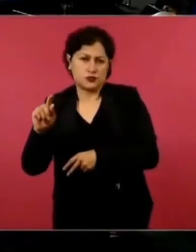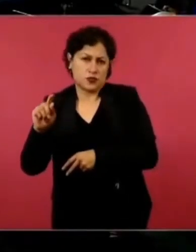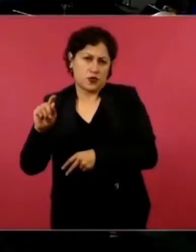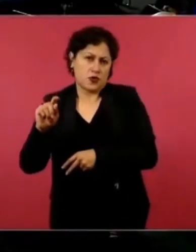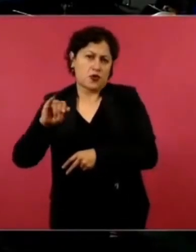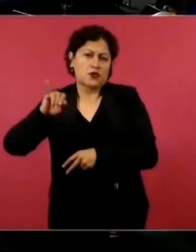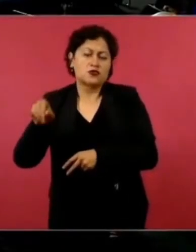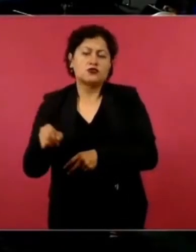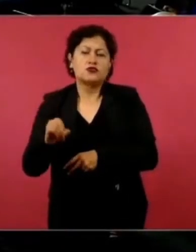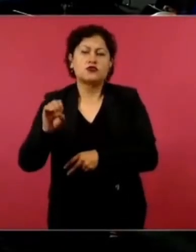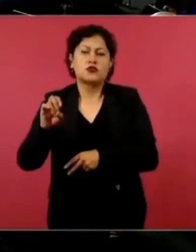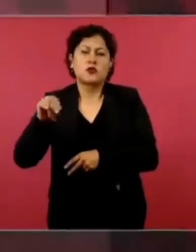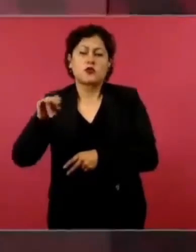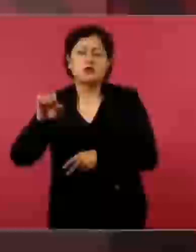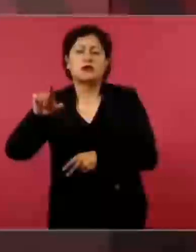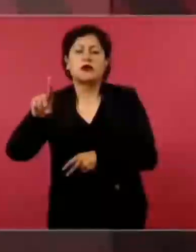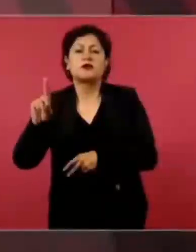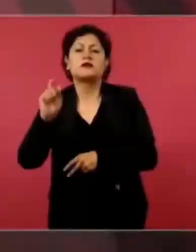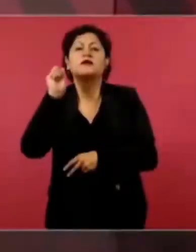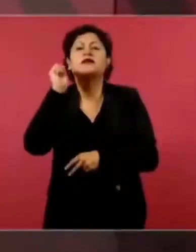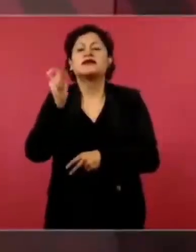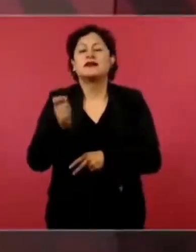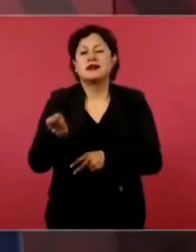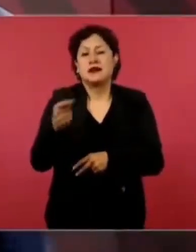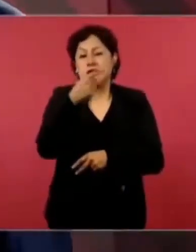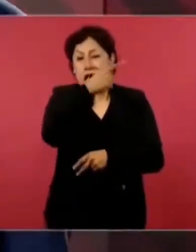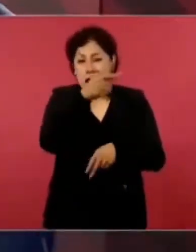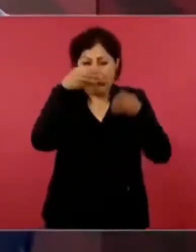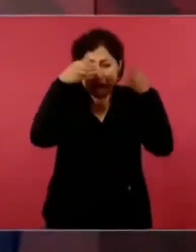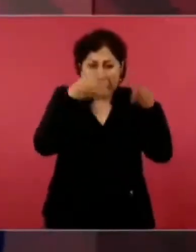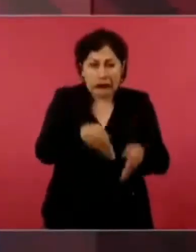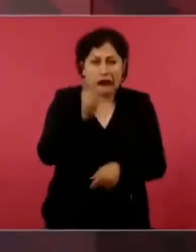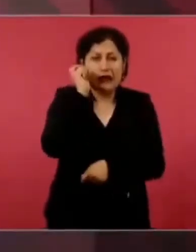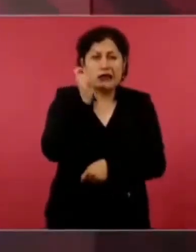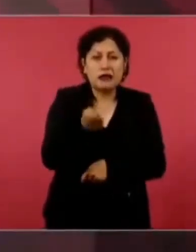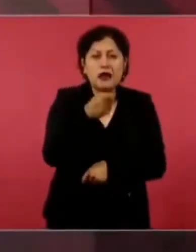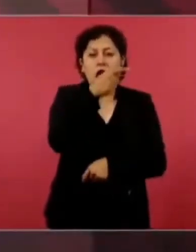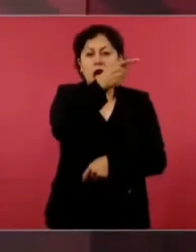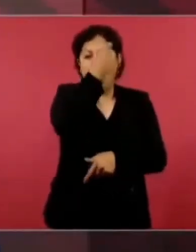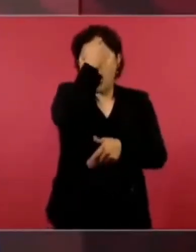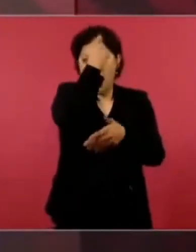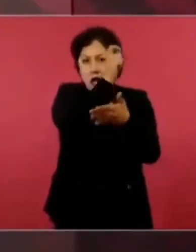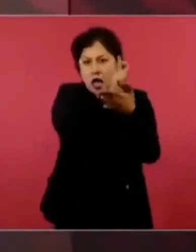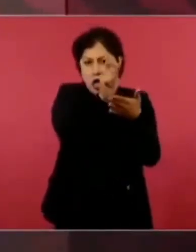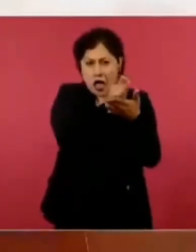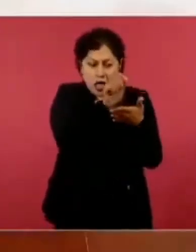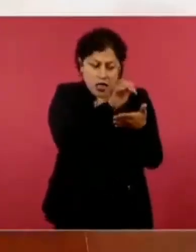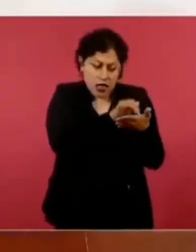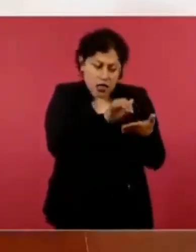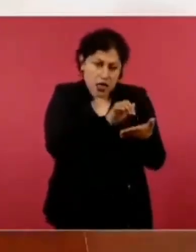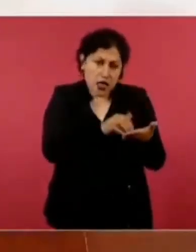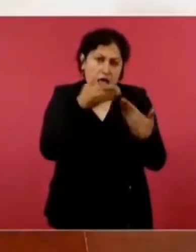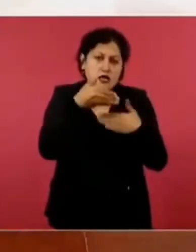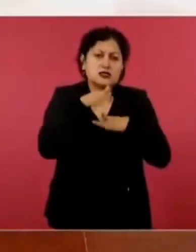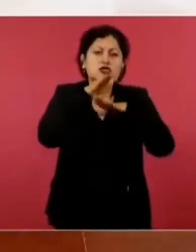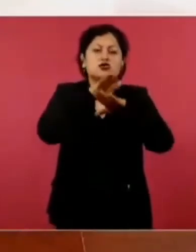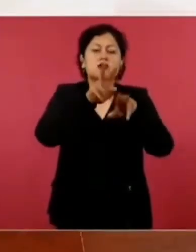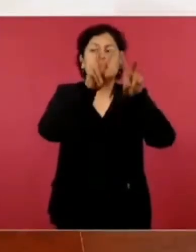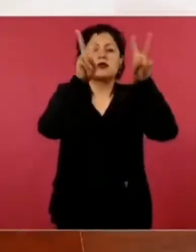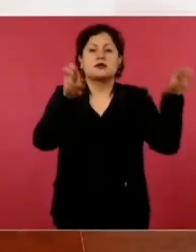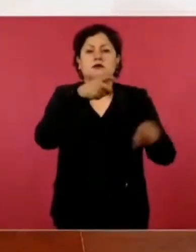que nos dedica, por ejemplo, el Wall Street Journal, nos dedica un editorial lleno de mentiras,